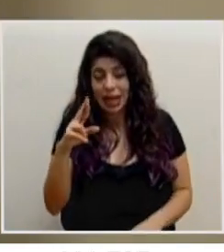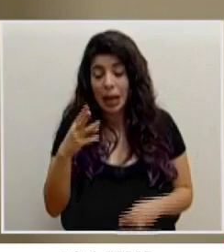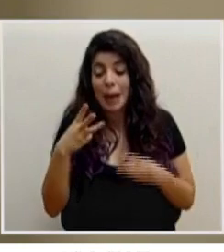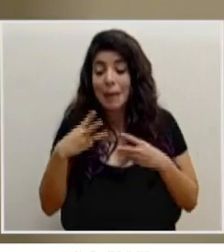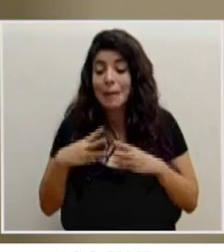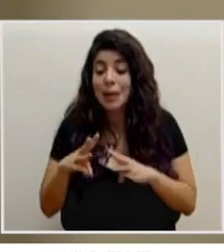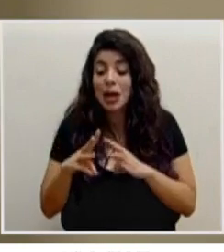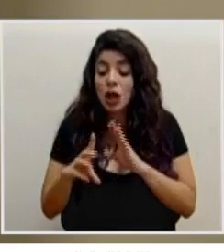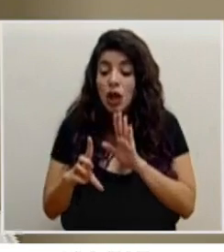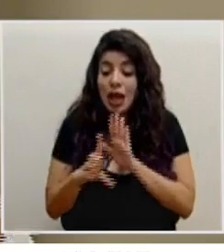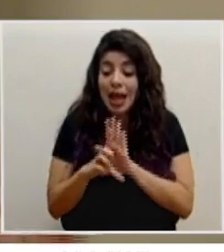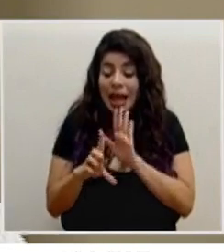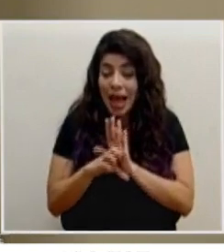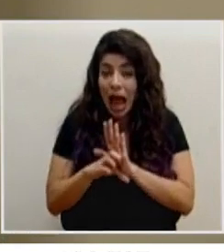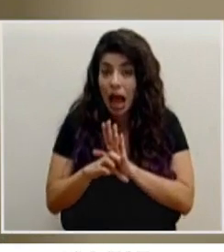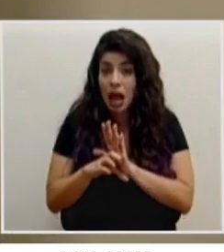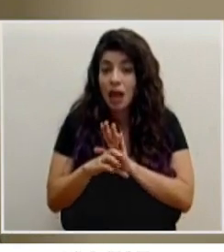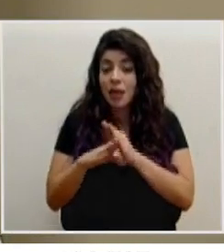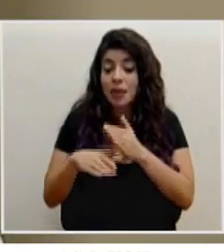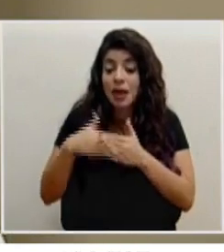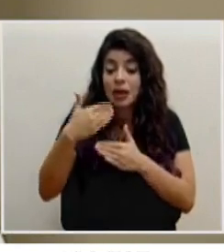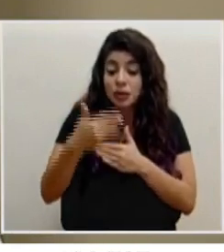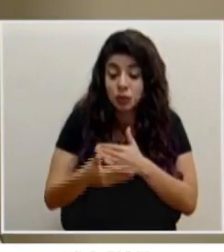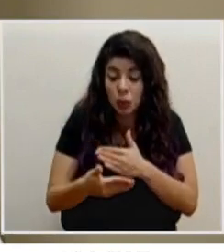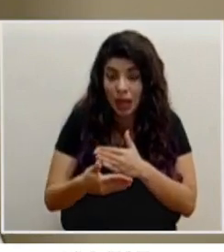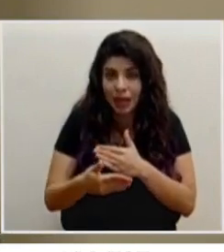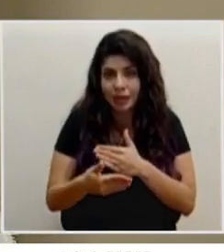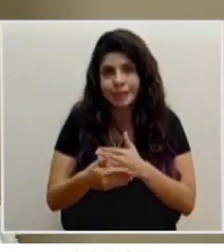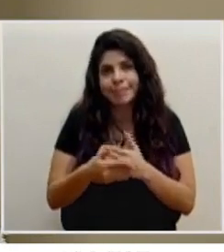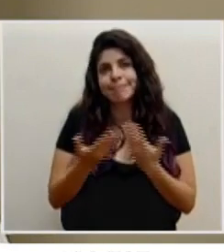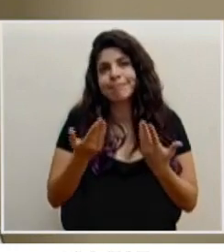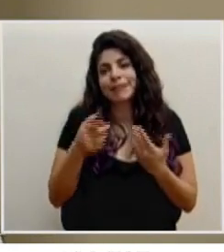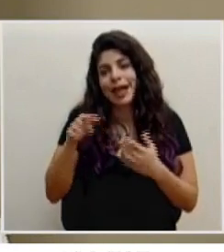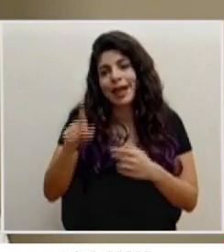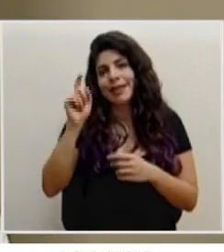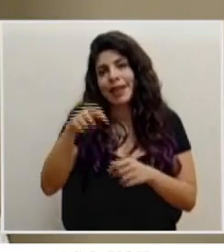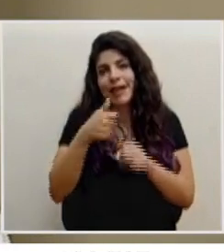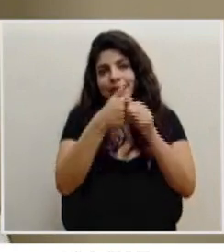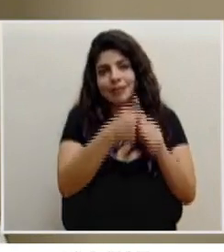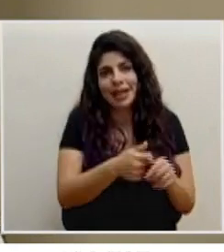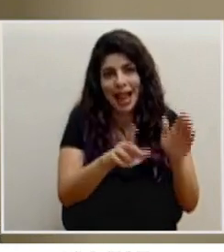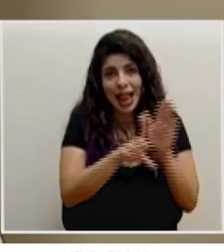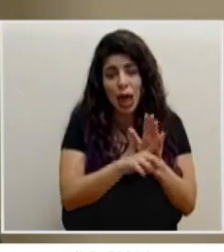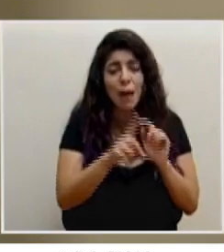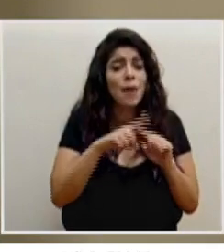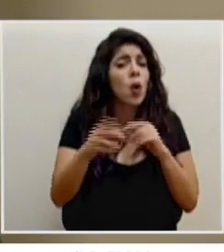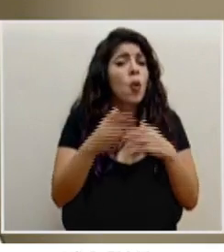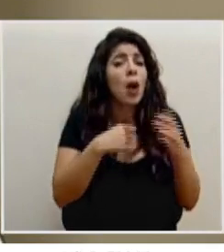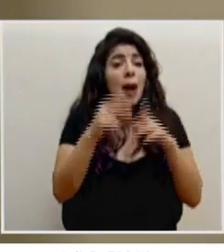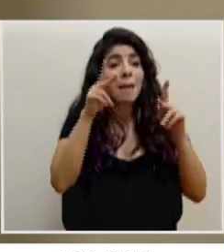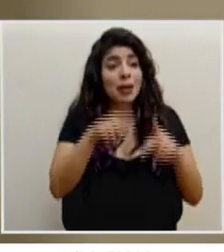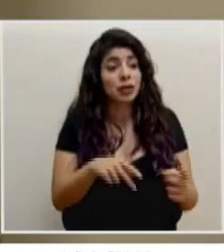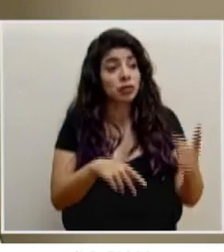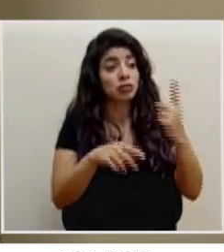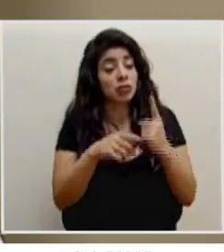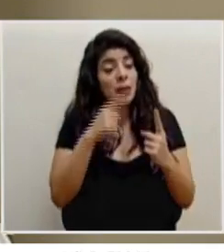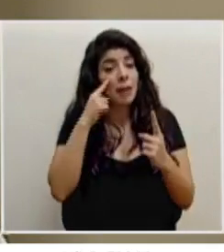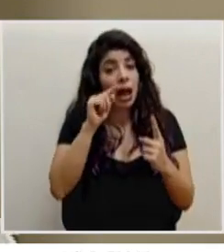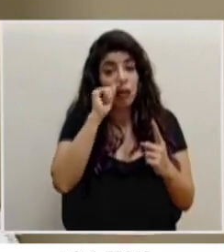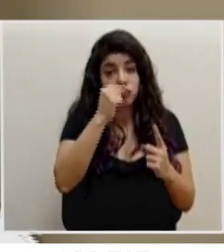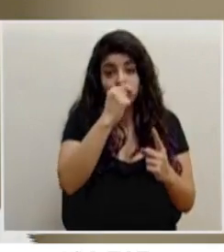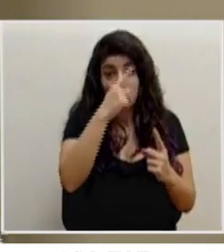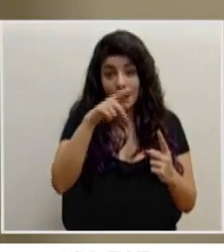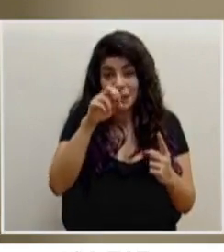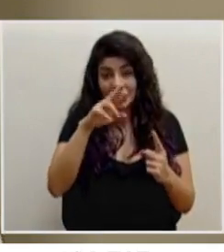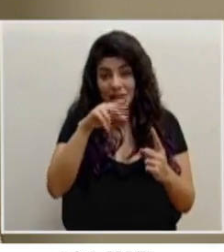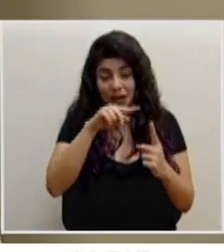que correspondan posterior a la realización de la prueba hay que hacerlo según lo que diga la ley. Pero a toda persona que llegue a hacérsele una prueba, según